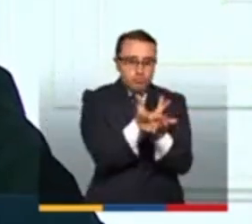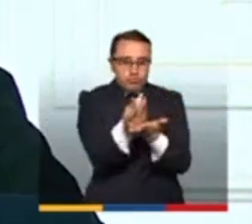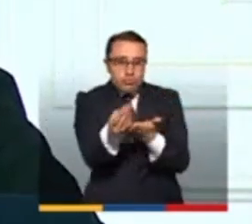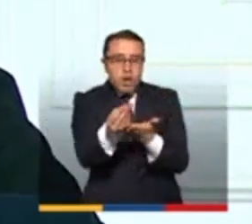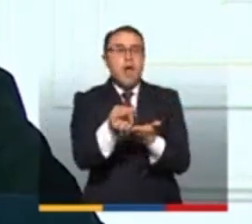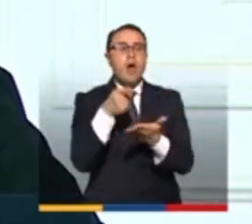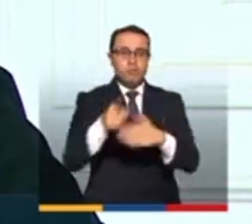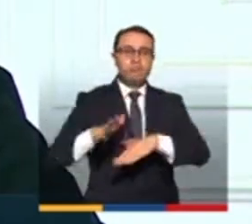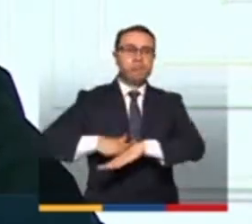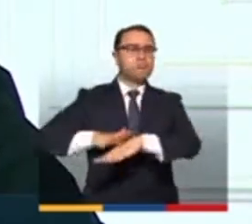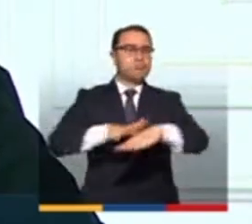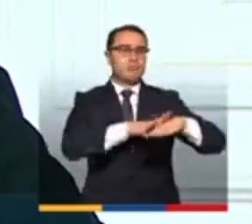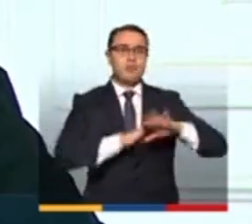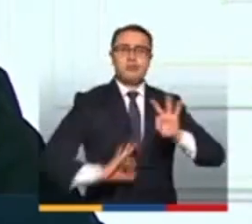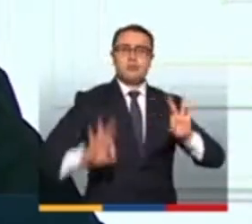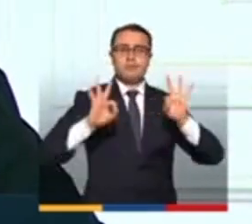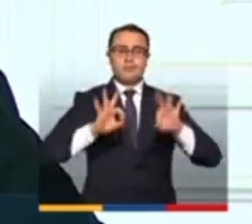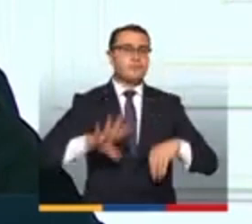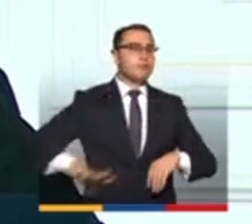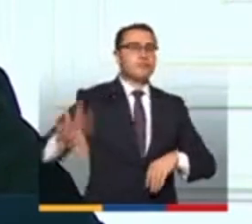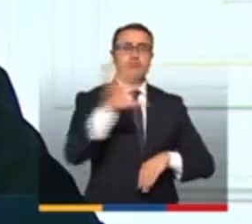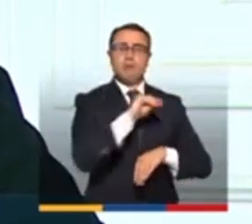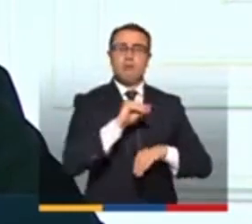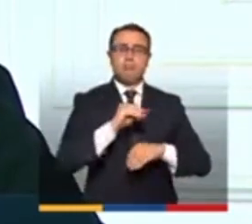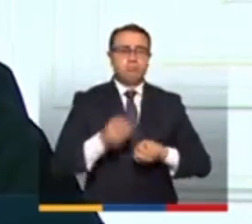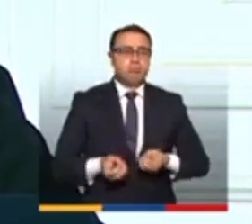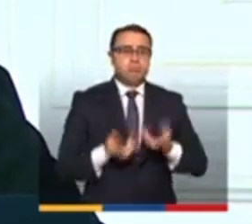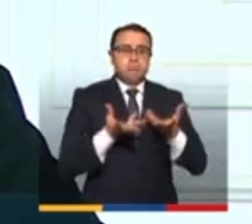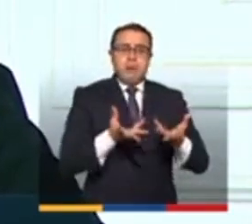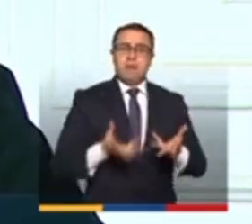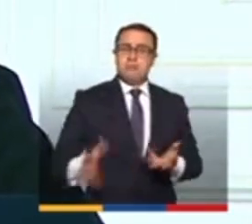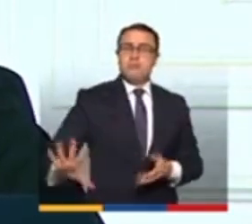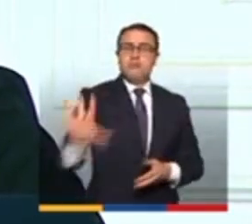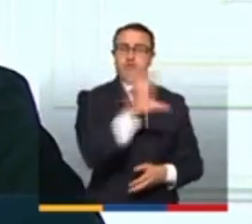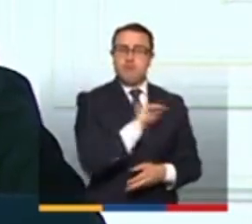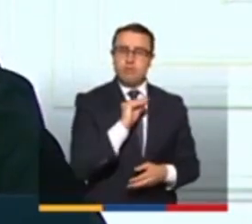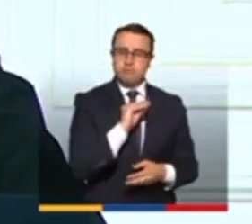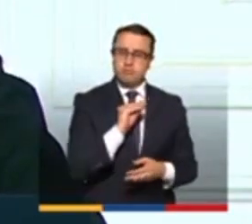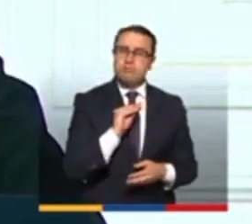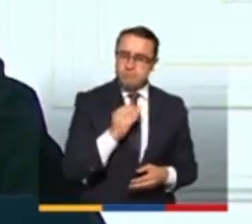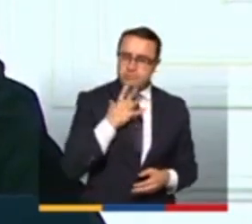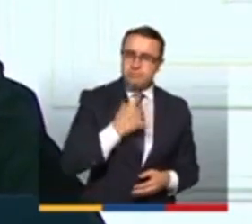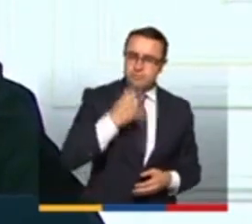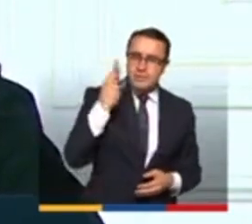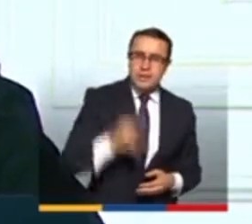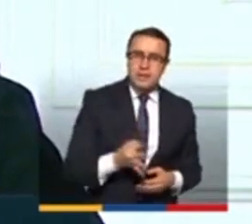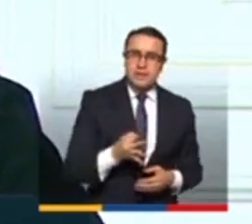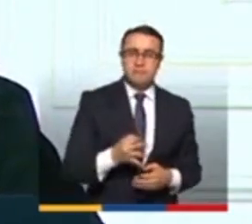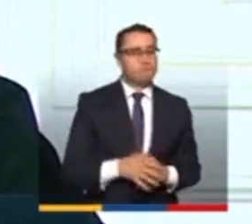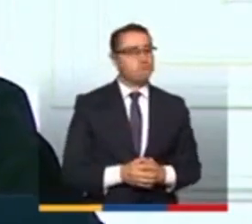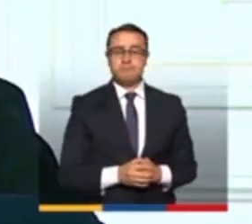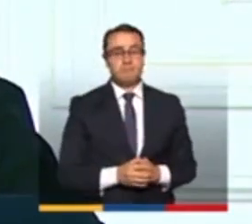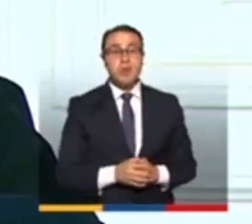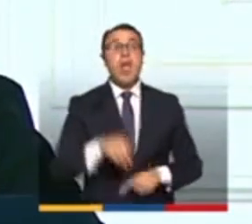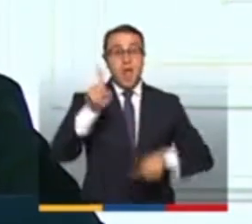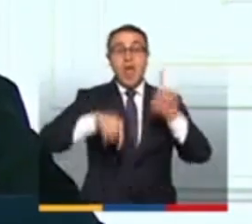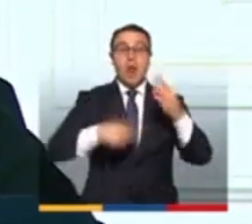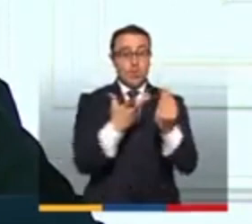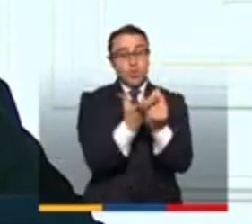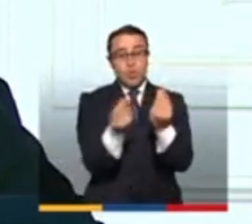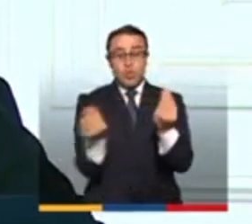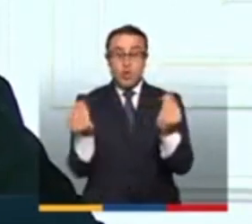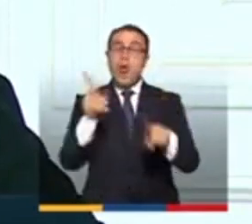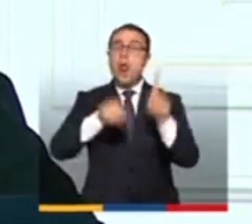la universalidad. En algunos sectores ha garantizado eficiencias,